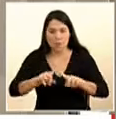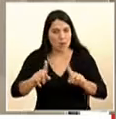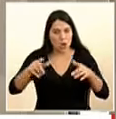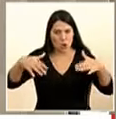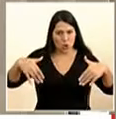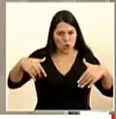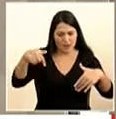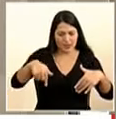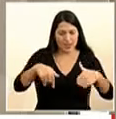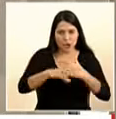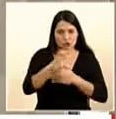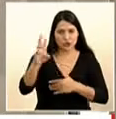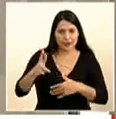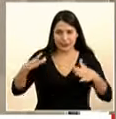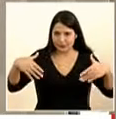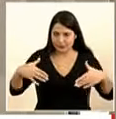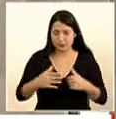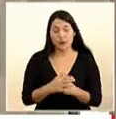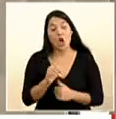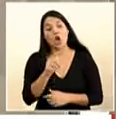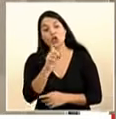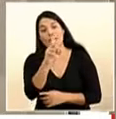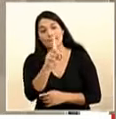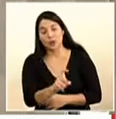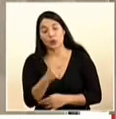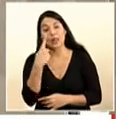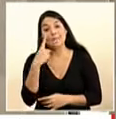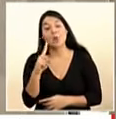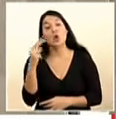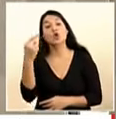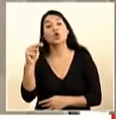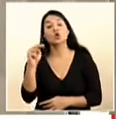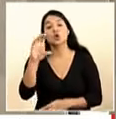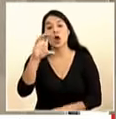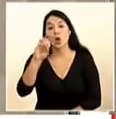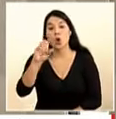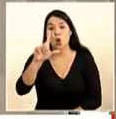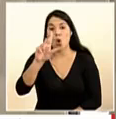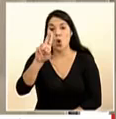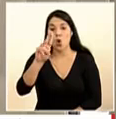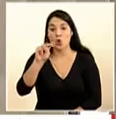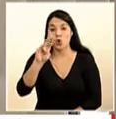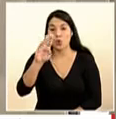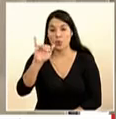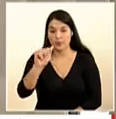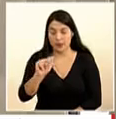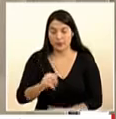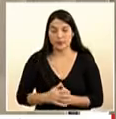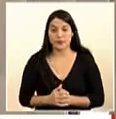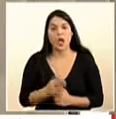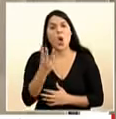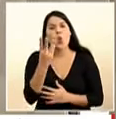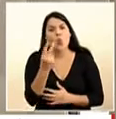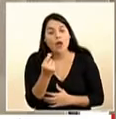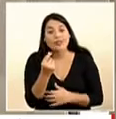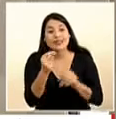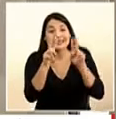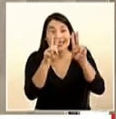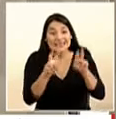otra consulta para usted señor ministro de salud por parte de noticias columbia cuántas pruebas se han